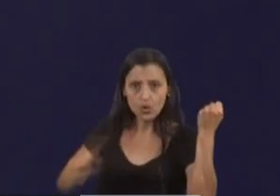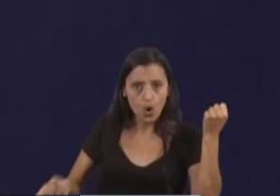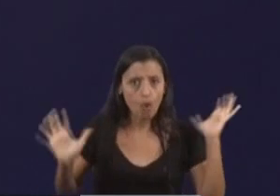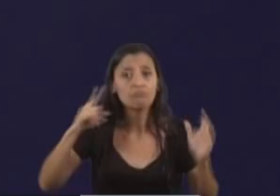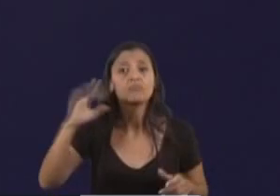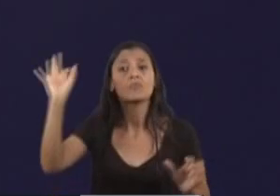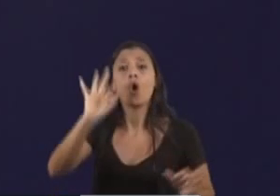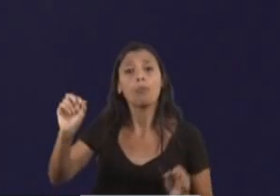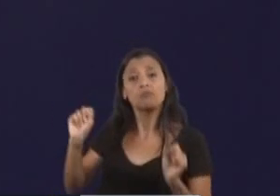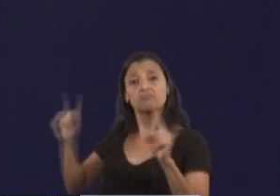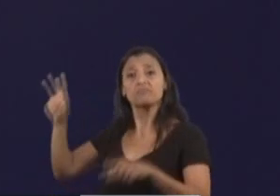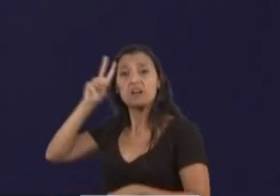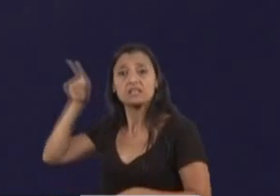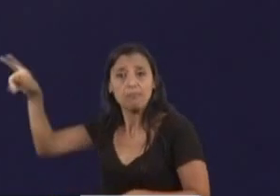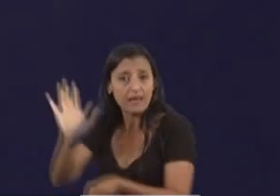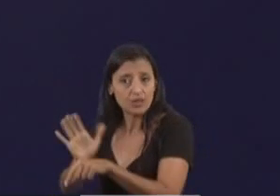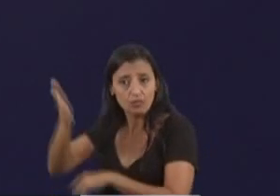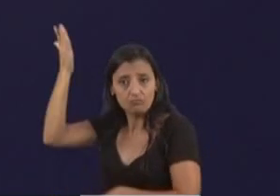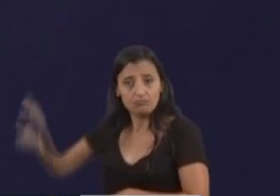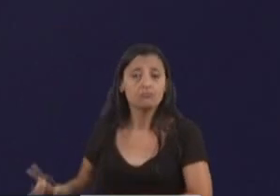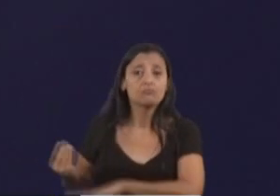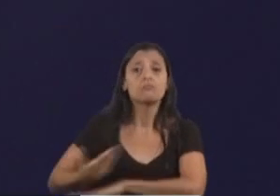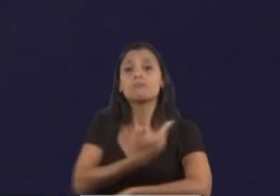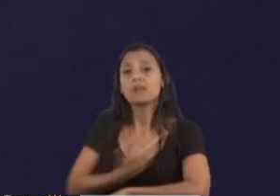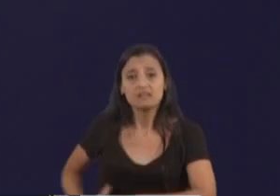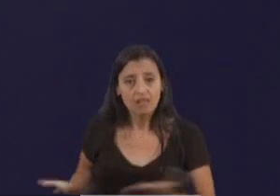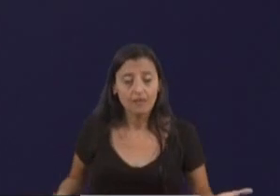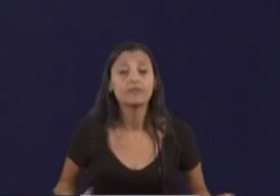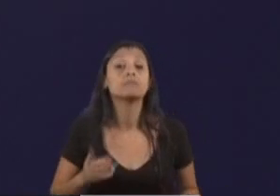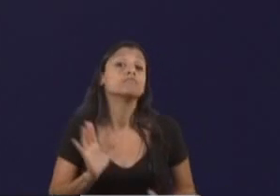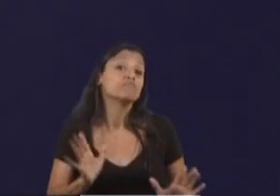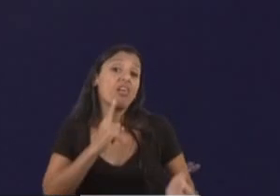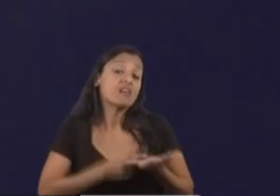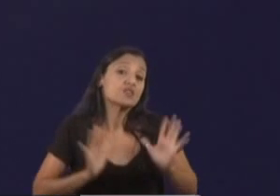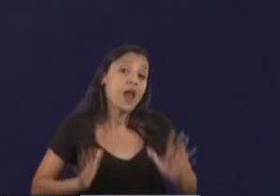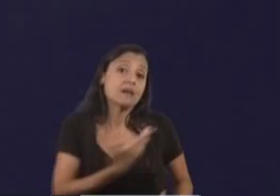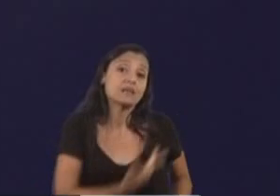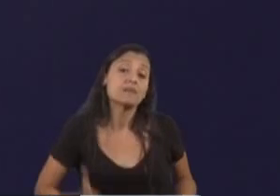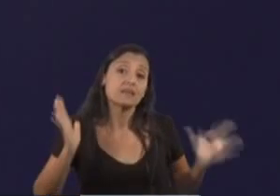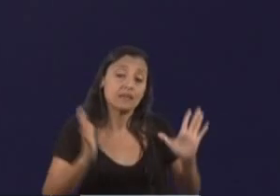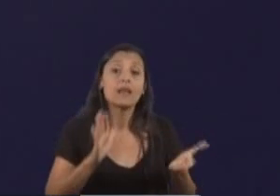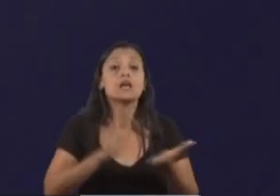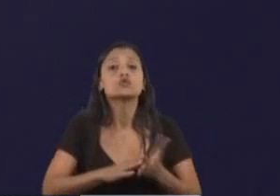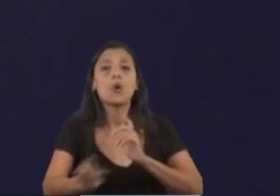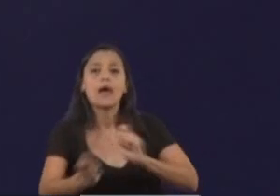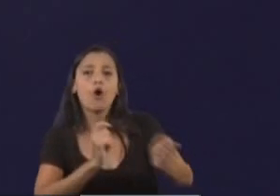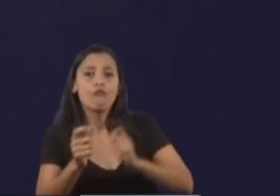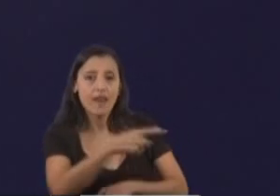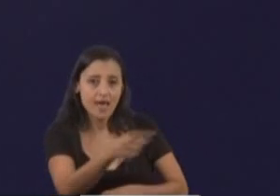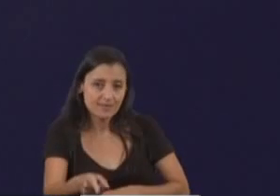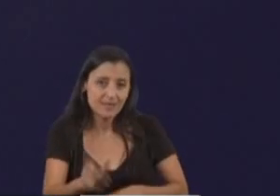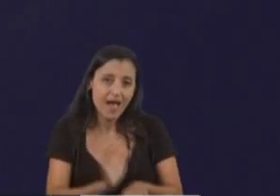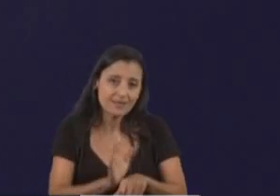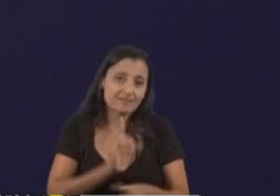excepción de que efectivamente sea una opinión propia del presidente Milei. Con respecto a las conferencias de prensa,